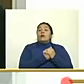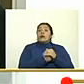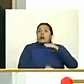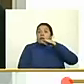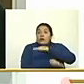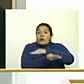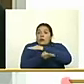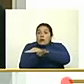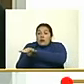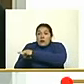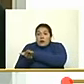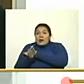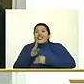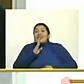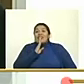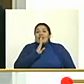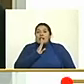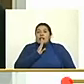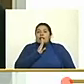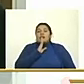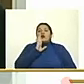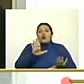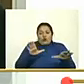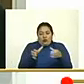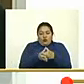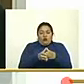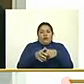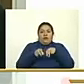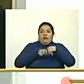sobornados todos son del sector transporte.